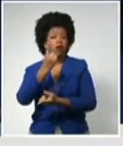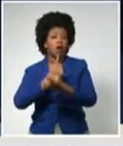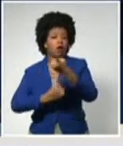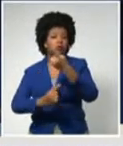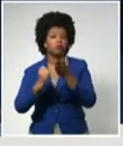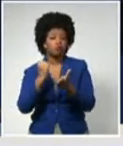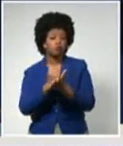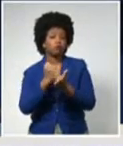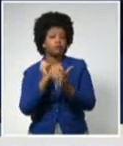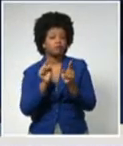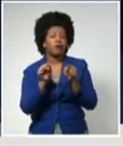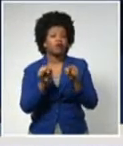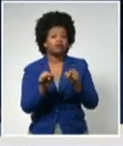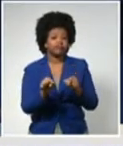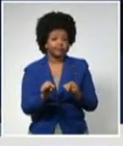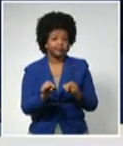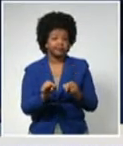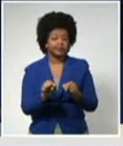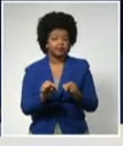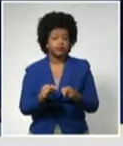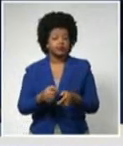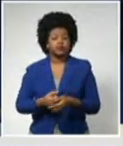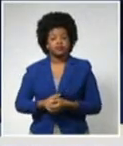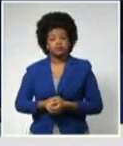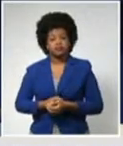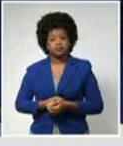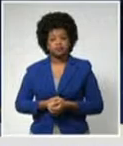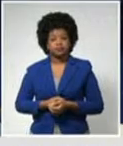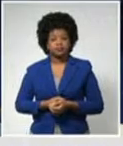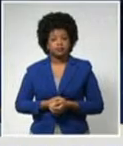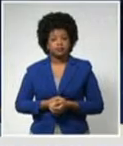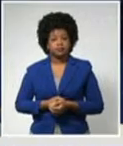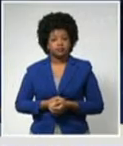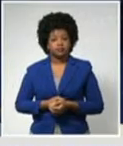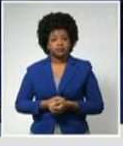confirmados que se notifican todos los días.